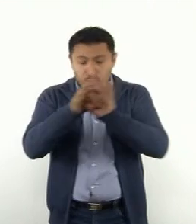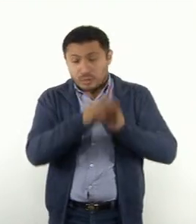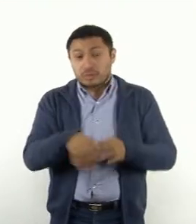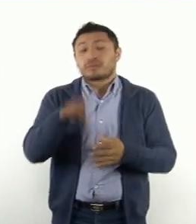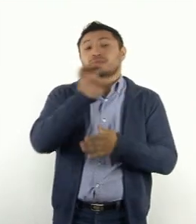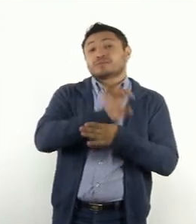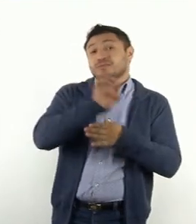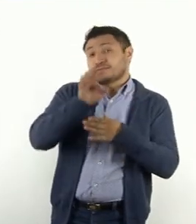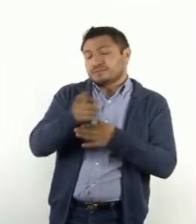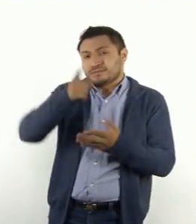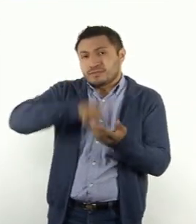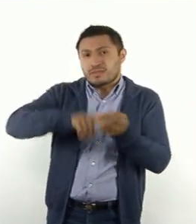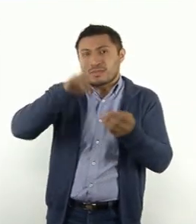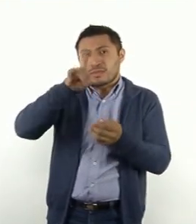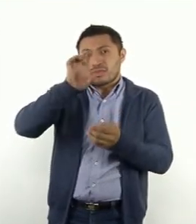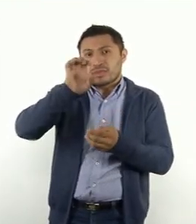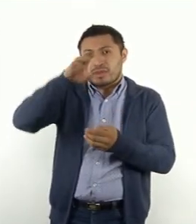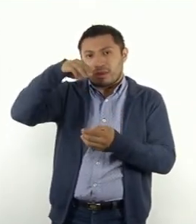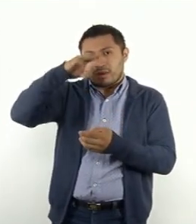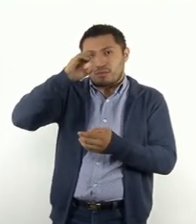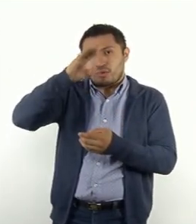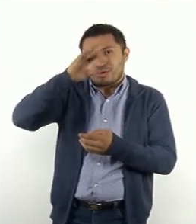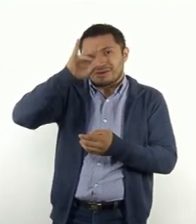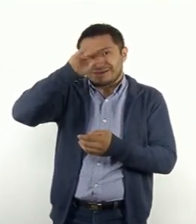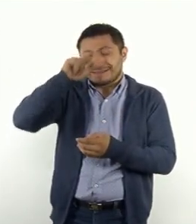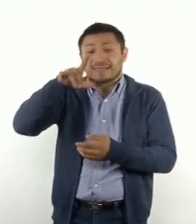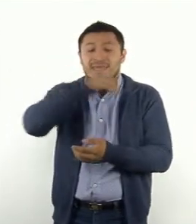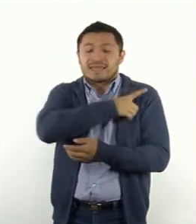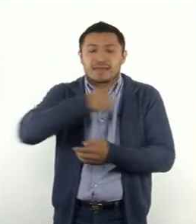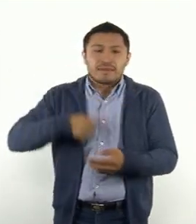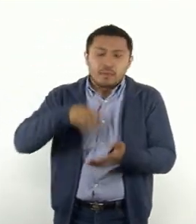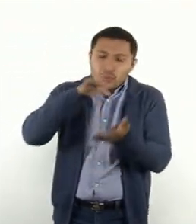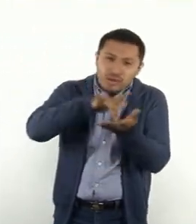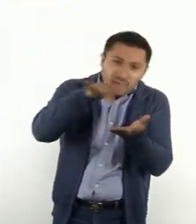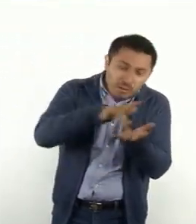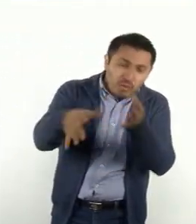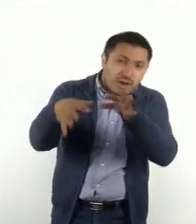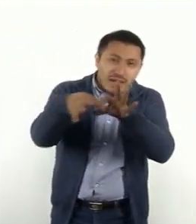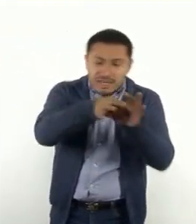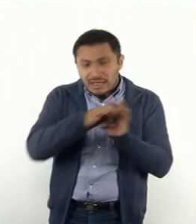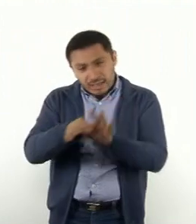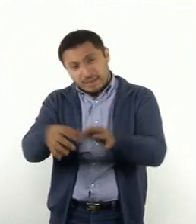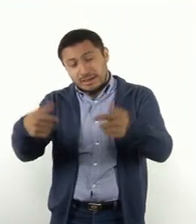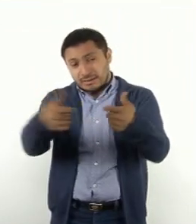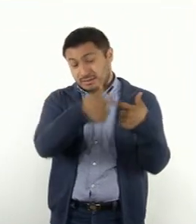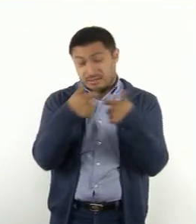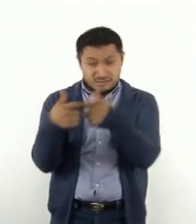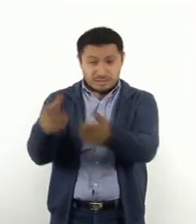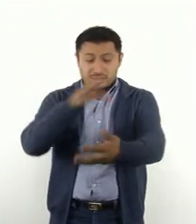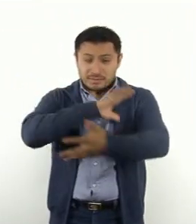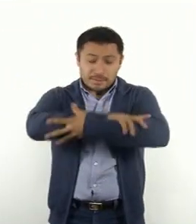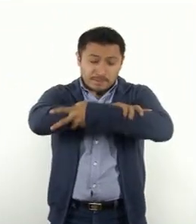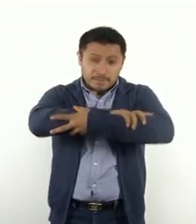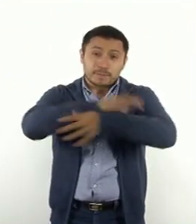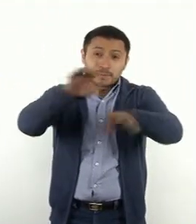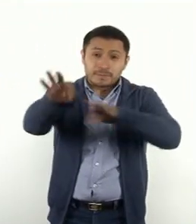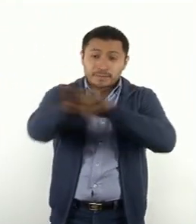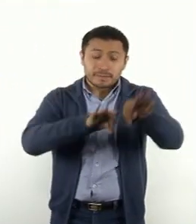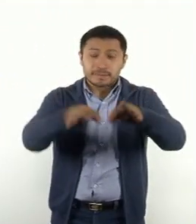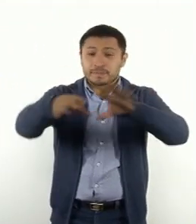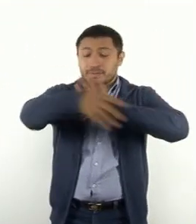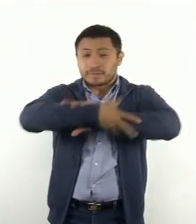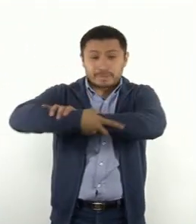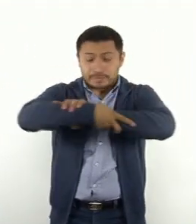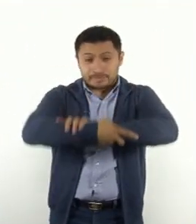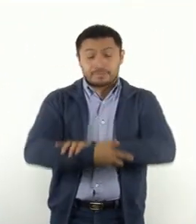democracia hay que procurar la cooperación y la colaboración, ¿verdad? ¡Así es! Son muchas